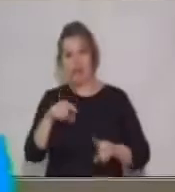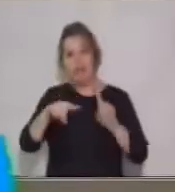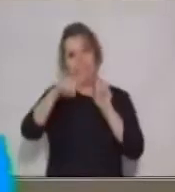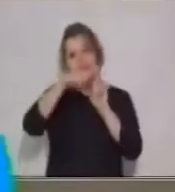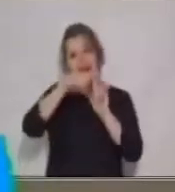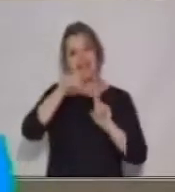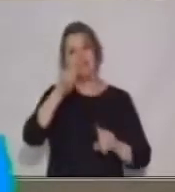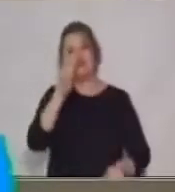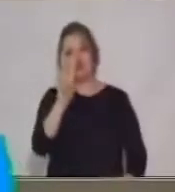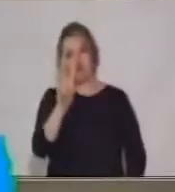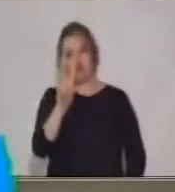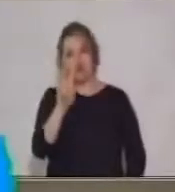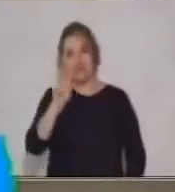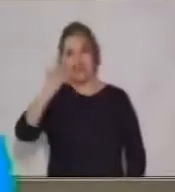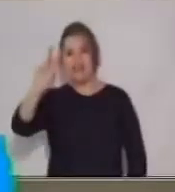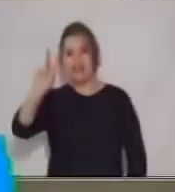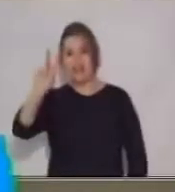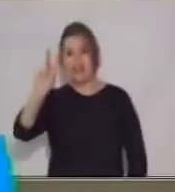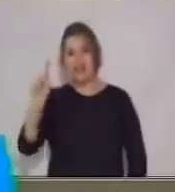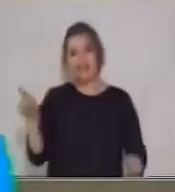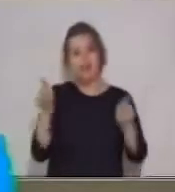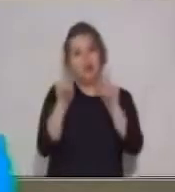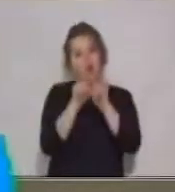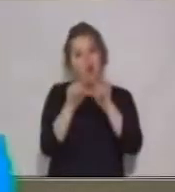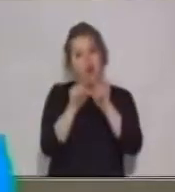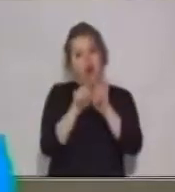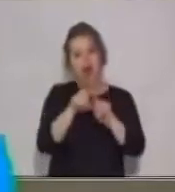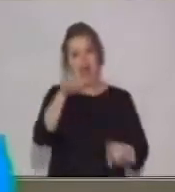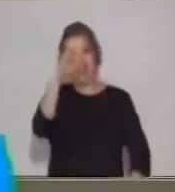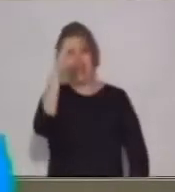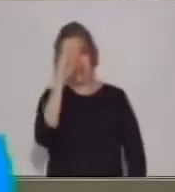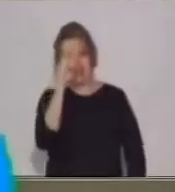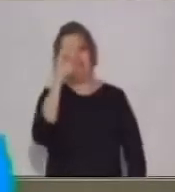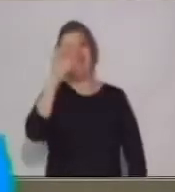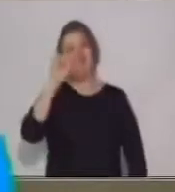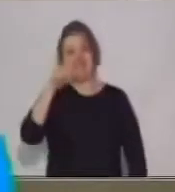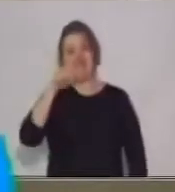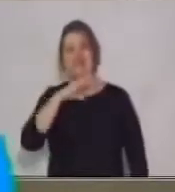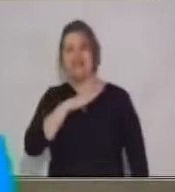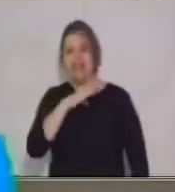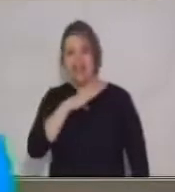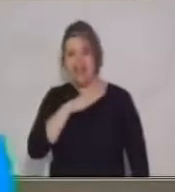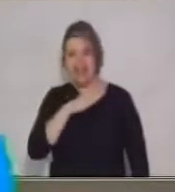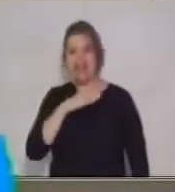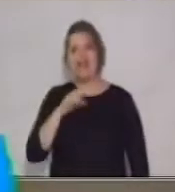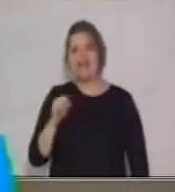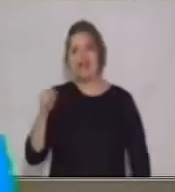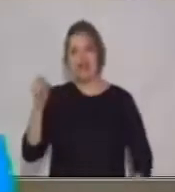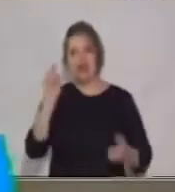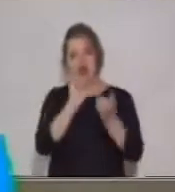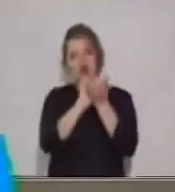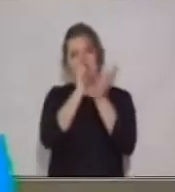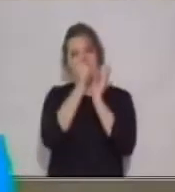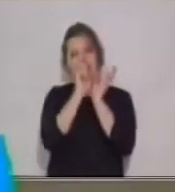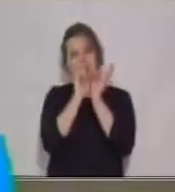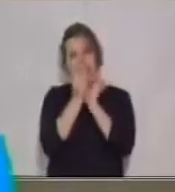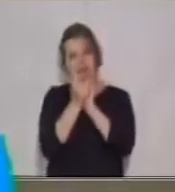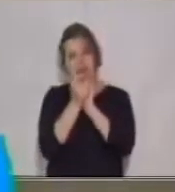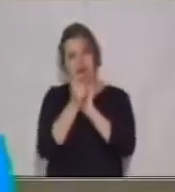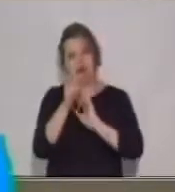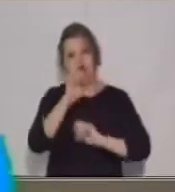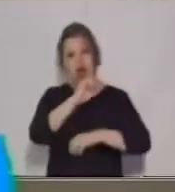Y 0. Si se dan cuenta, tiene las coordenadas contrarias al foco.